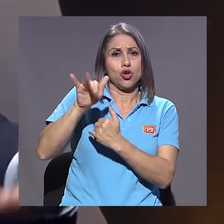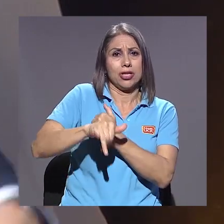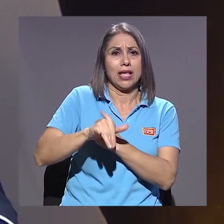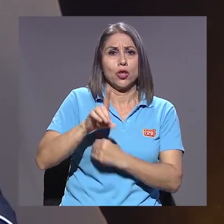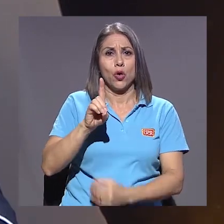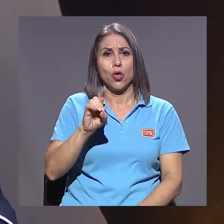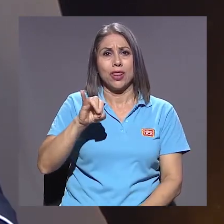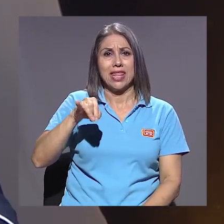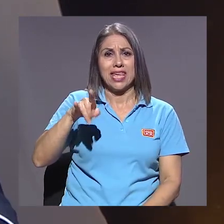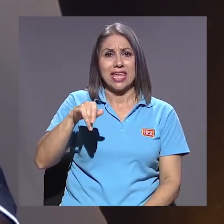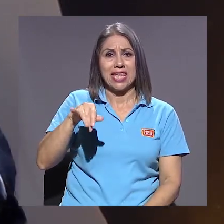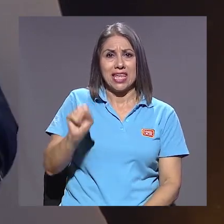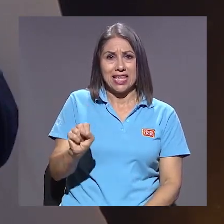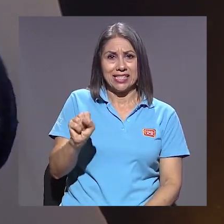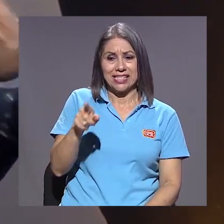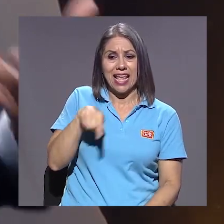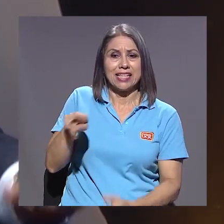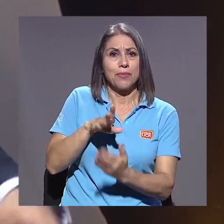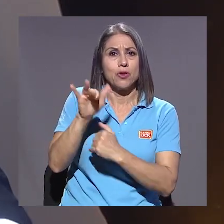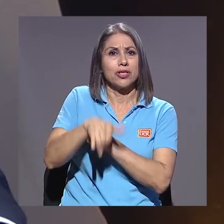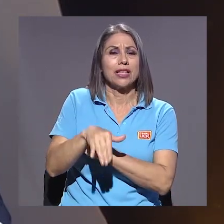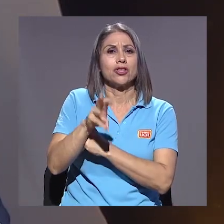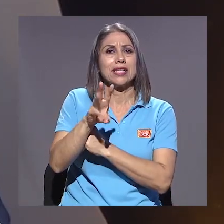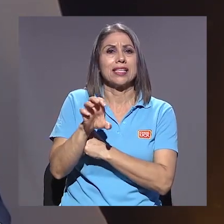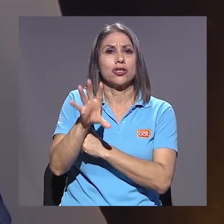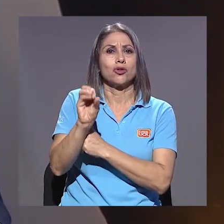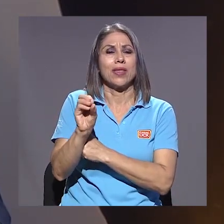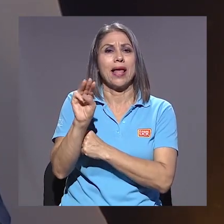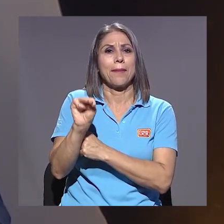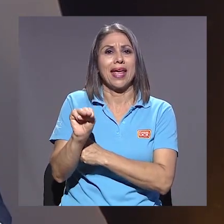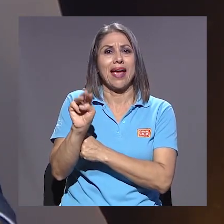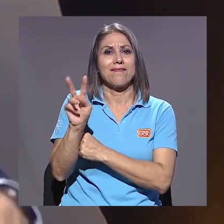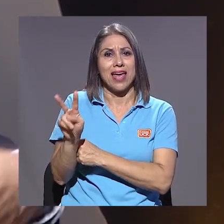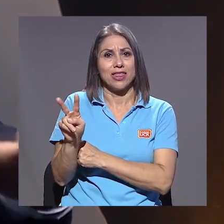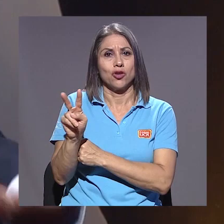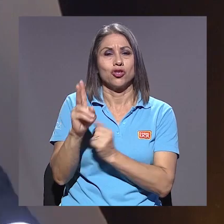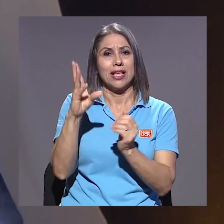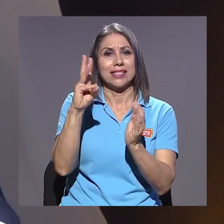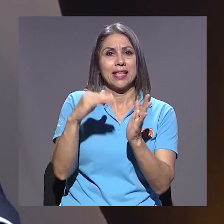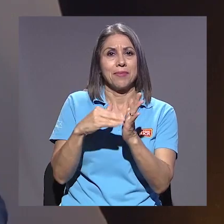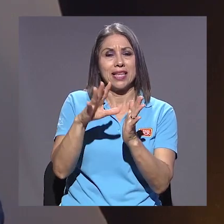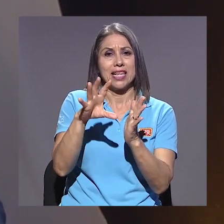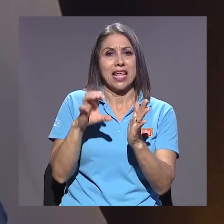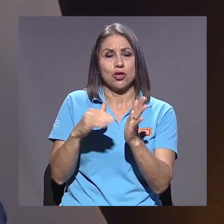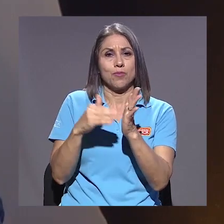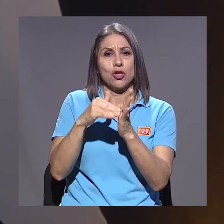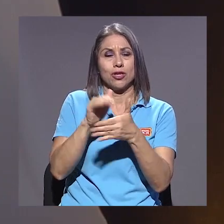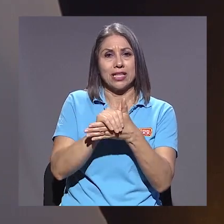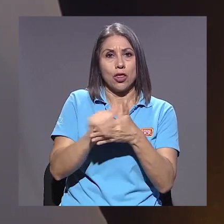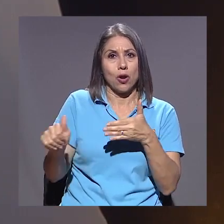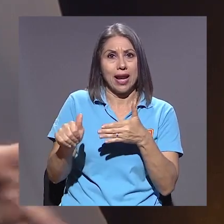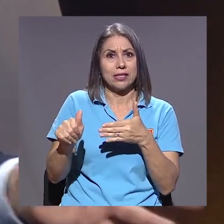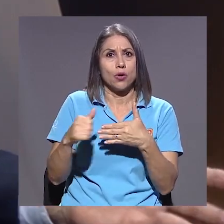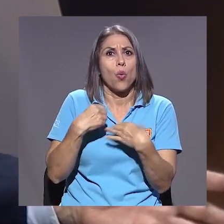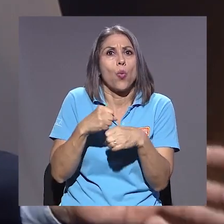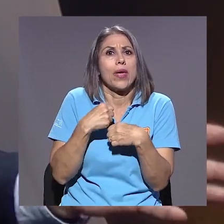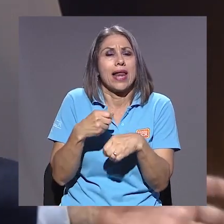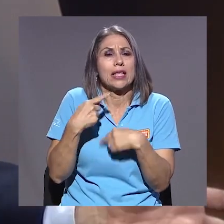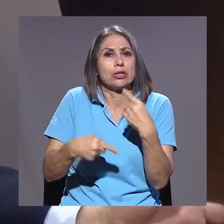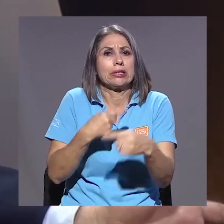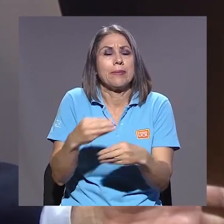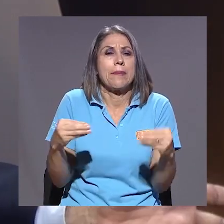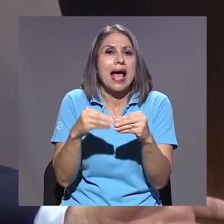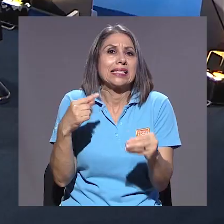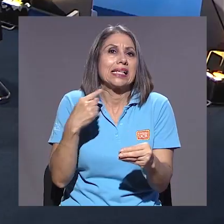de 650 megavatios, de 6.500 millones de dólares, que hubiera encarecido más todavía el servicio eléctrico tal vez